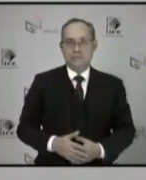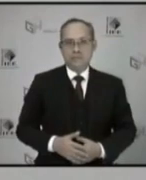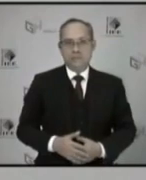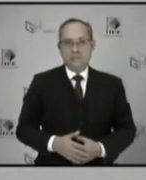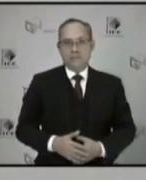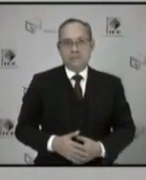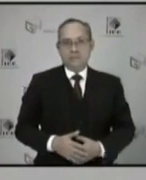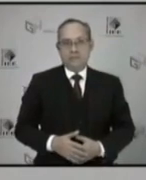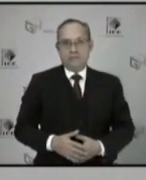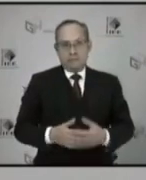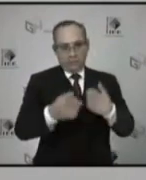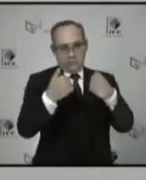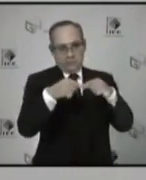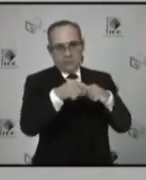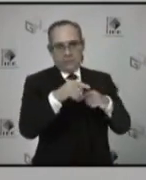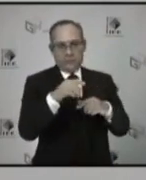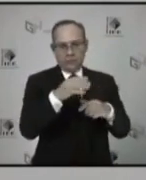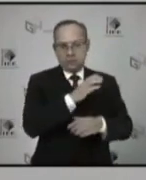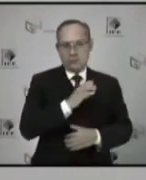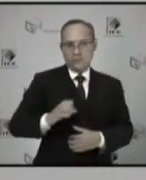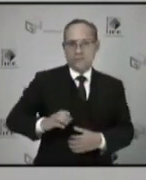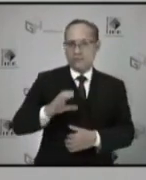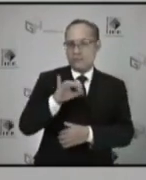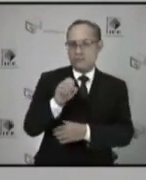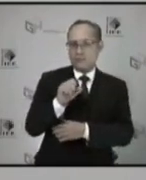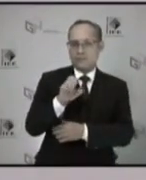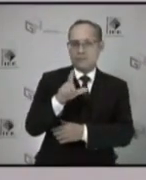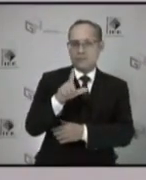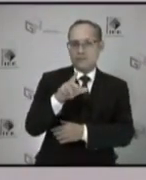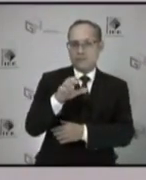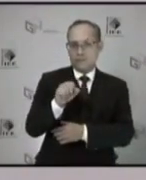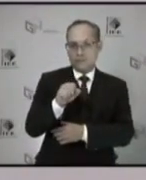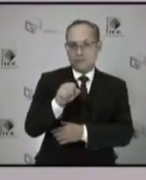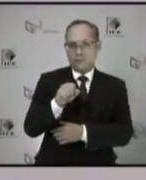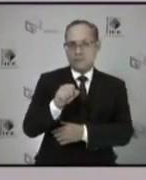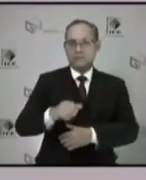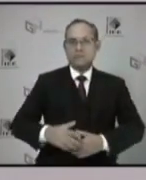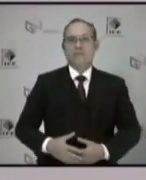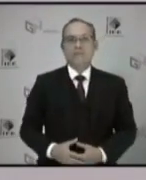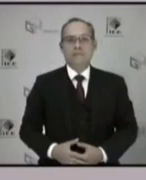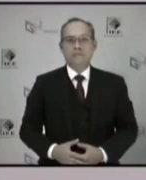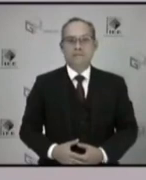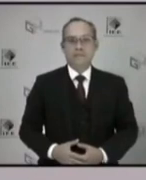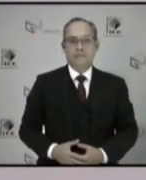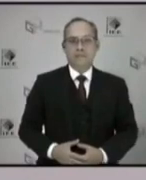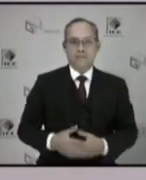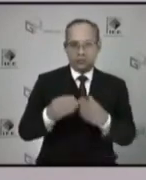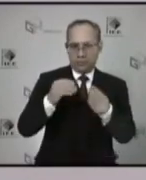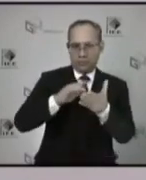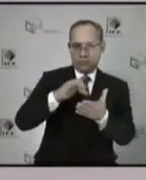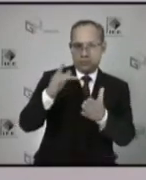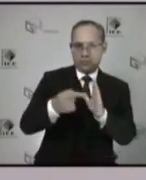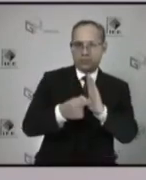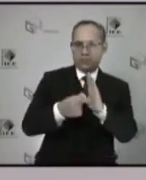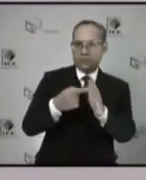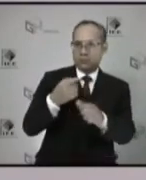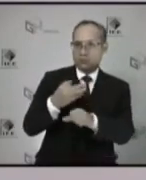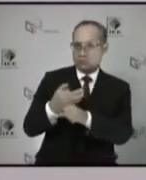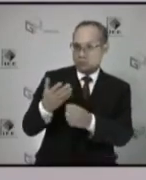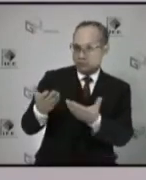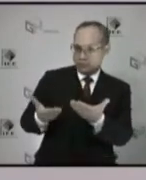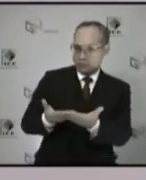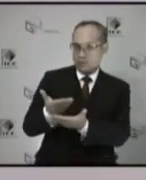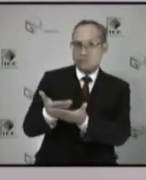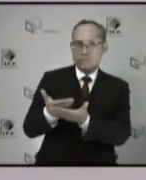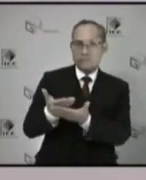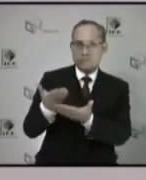Lima. Muchas gracias. Propuestas y más propuestas,